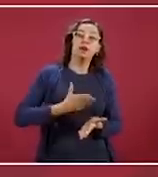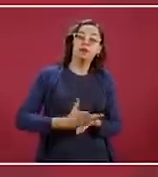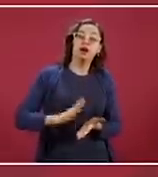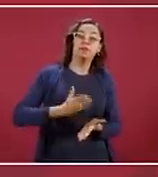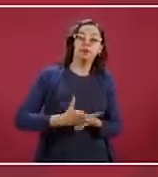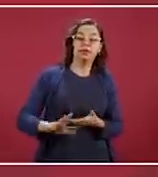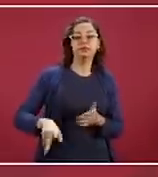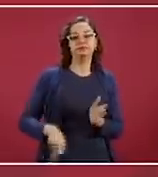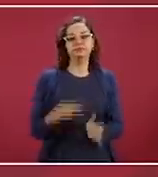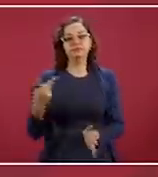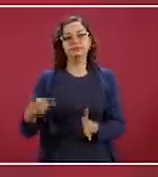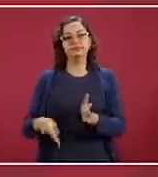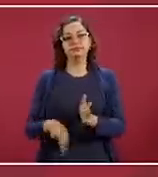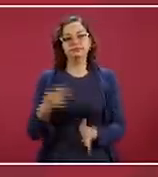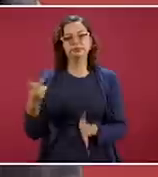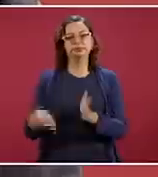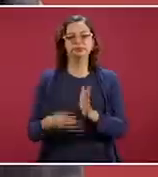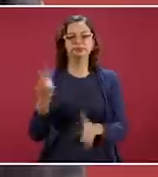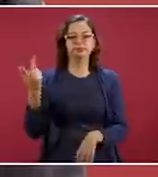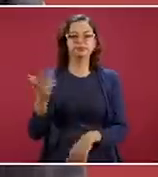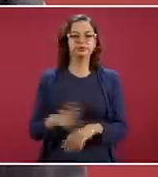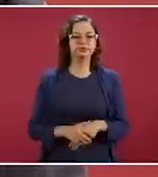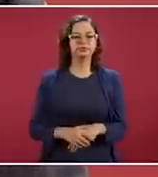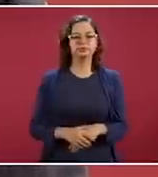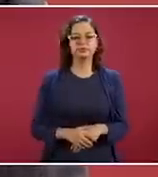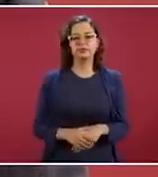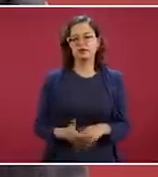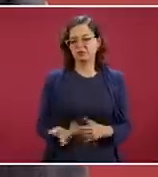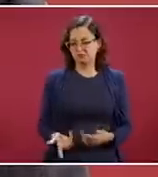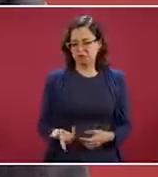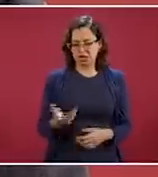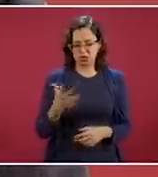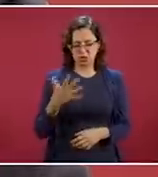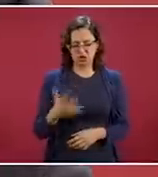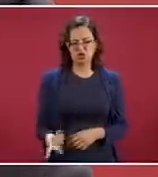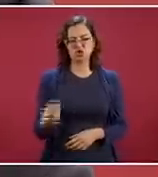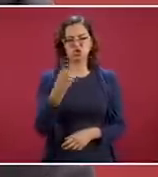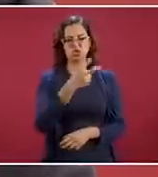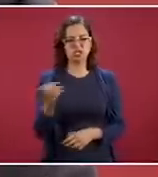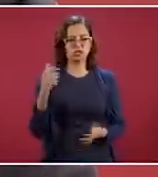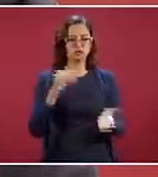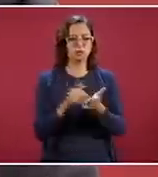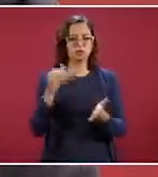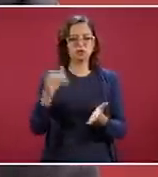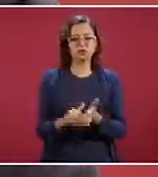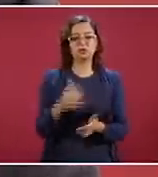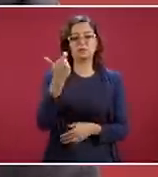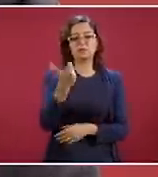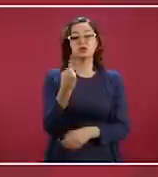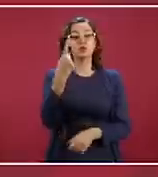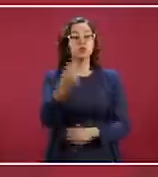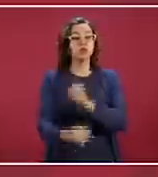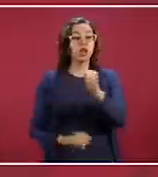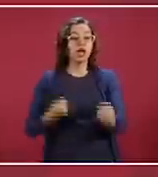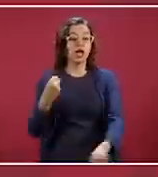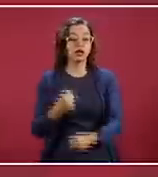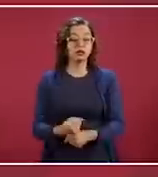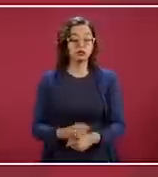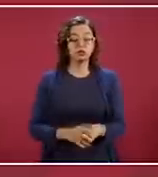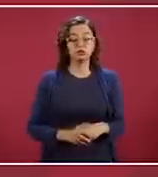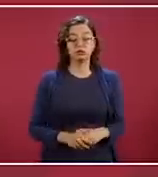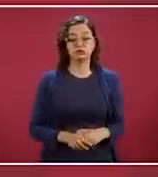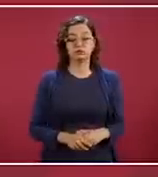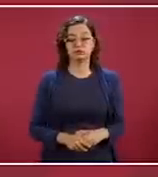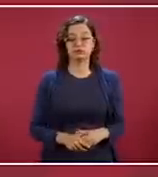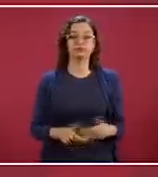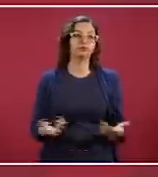en cada hospital como 200 millones de pesos anuales, o sea,